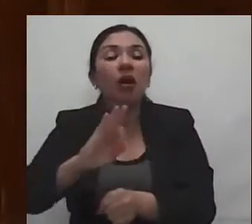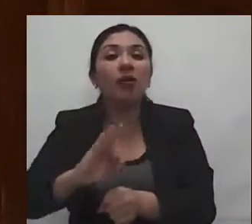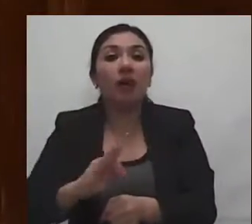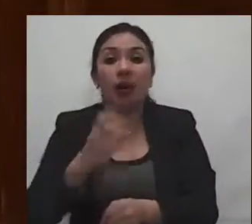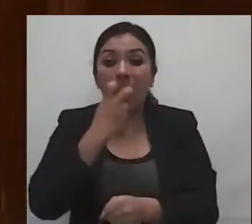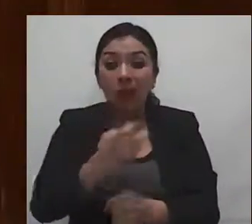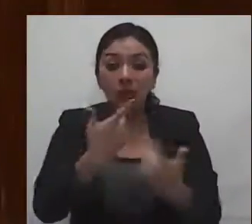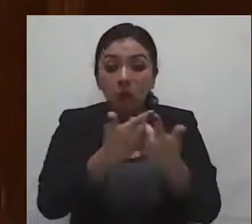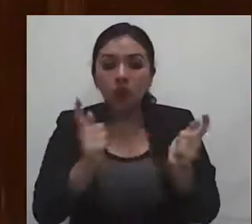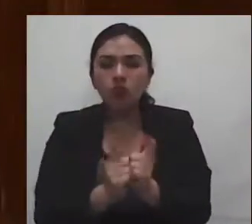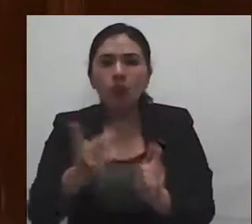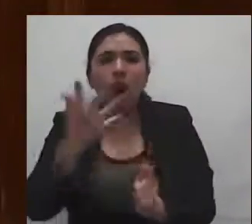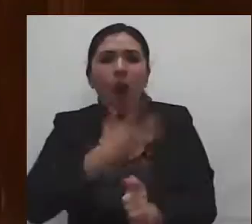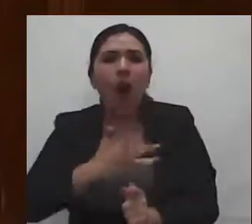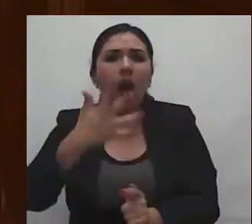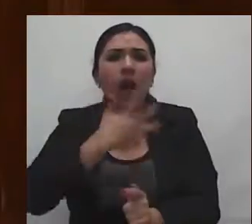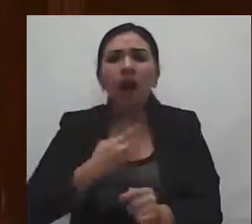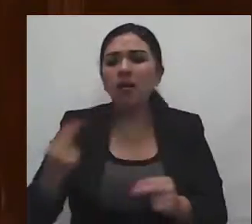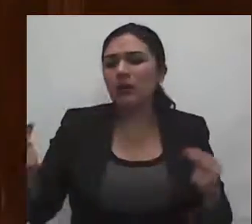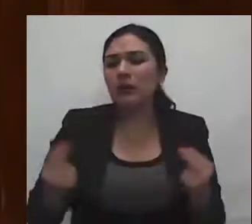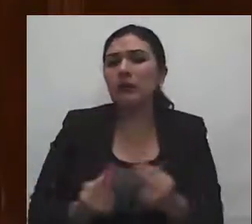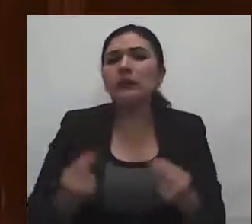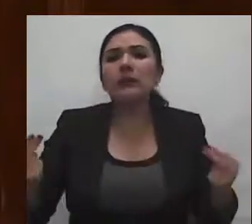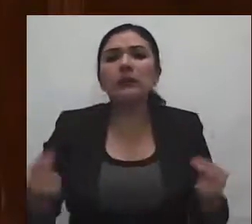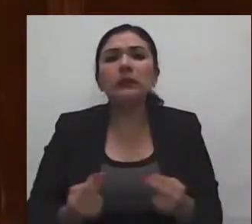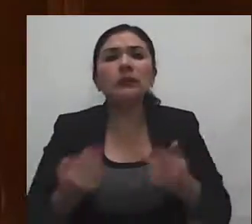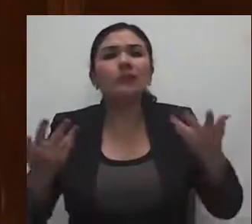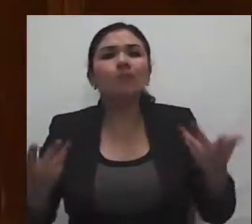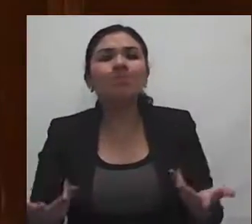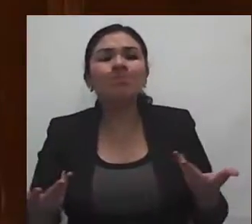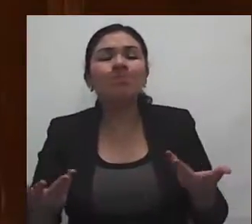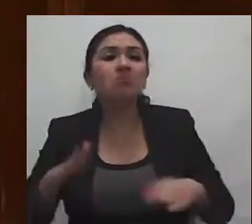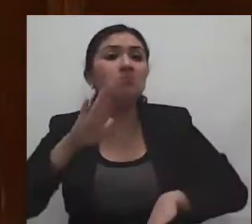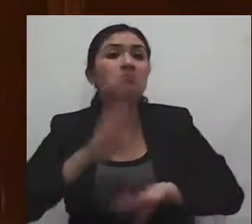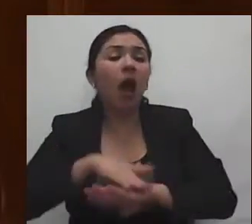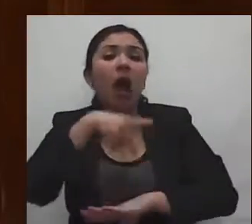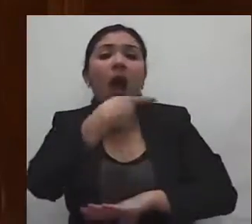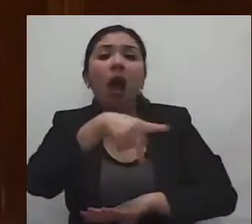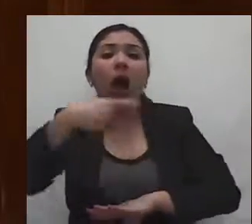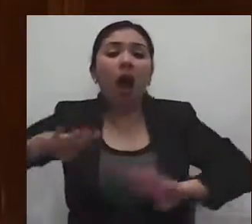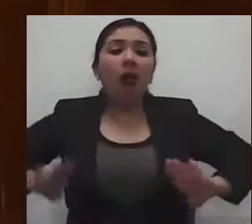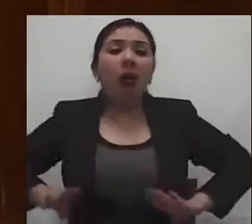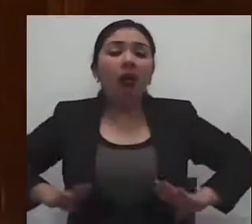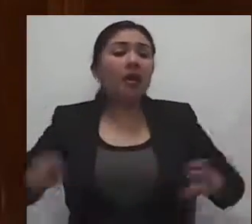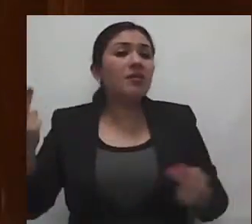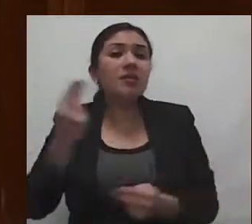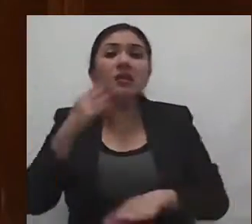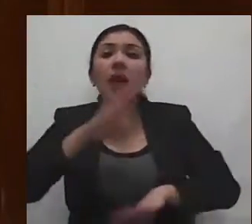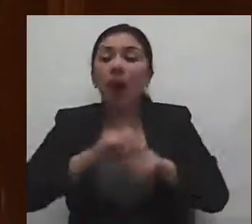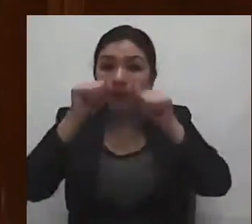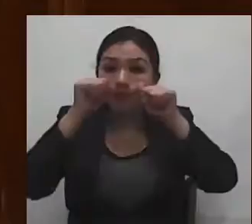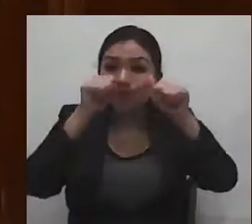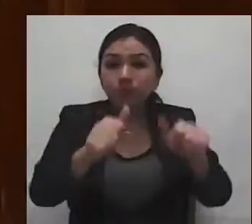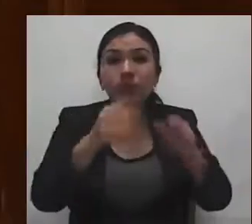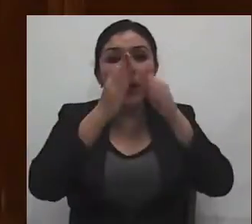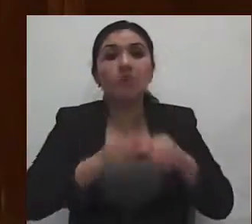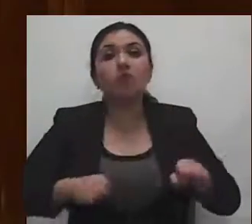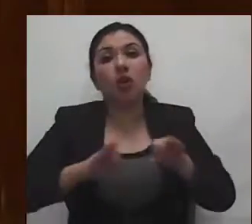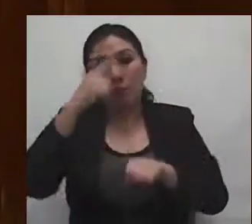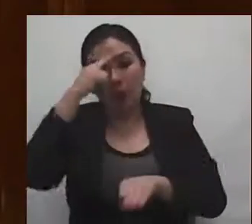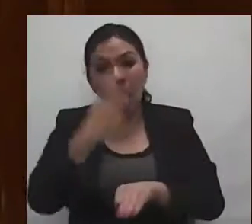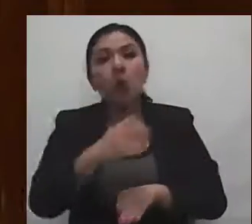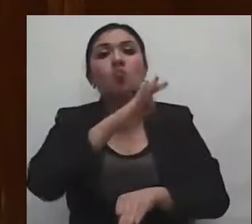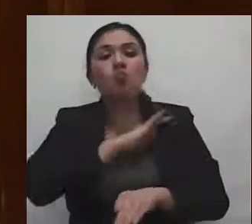necesidades particulares que deben ser prioritarios para el desarrollo de una